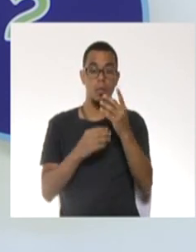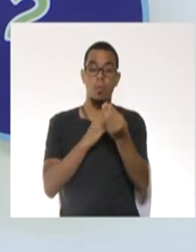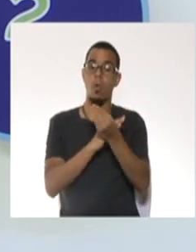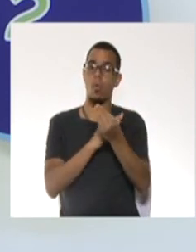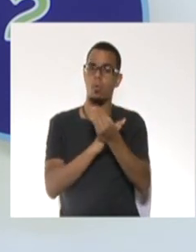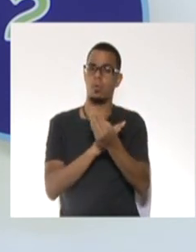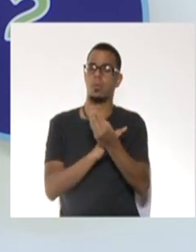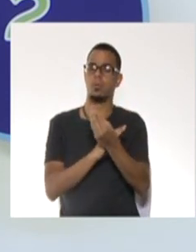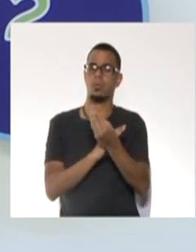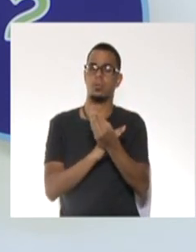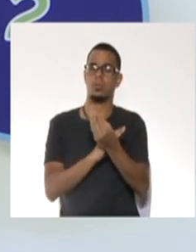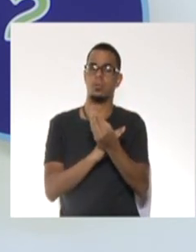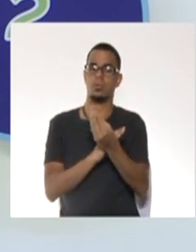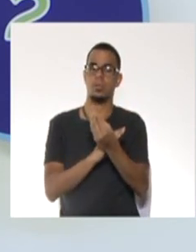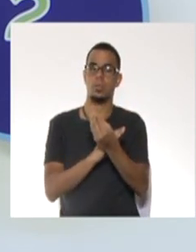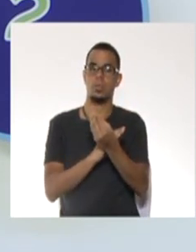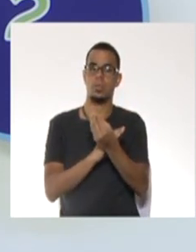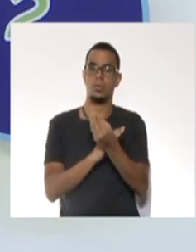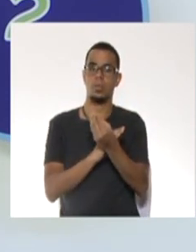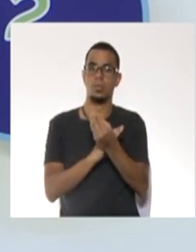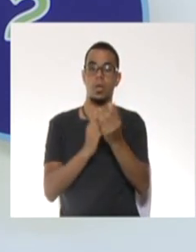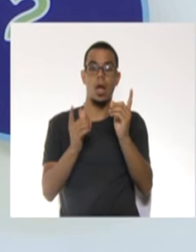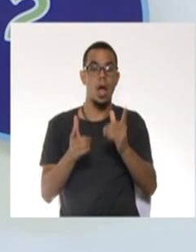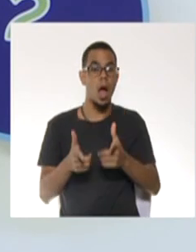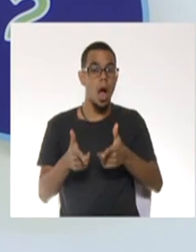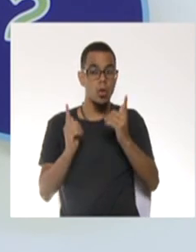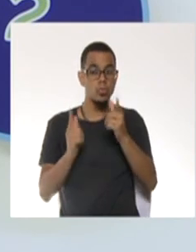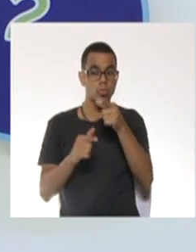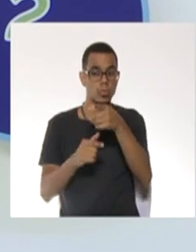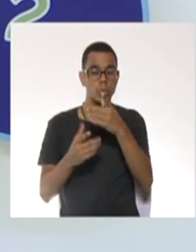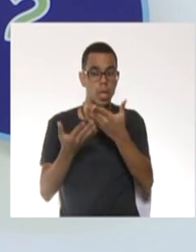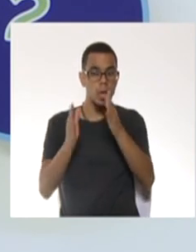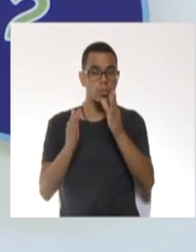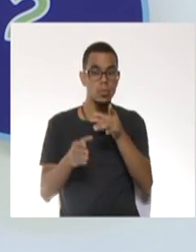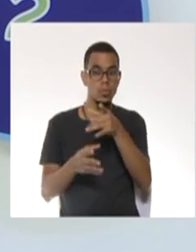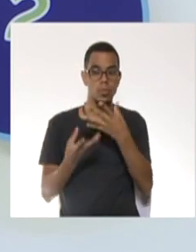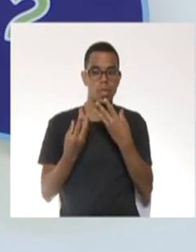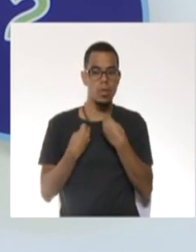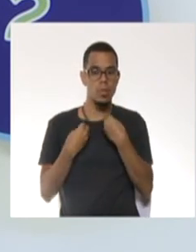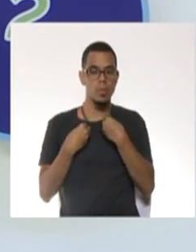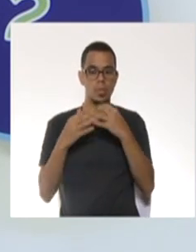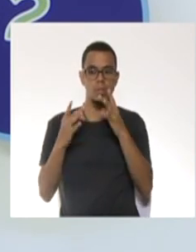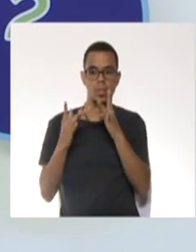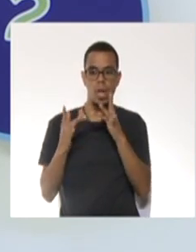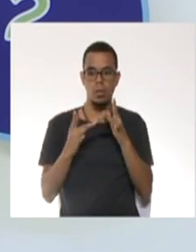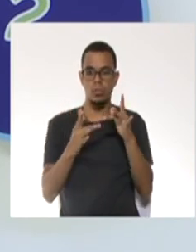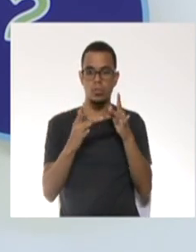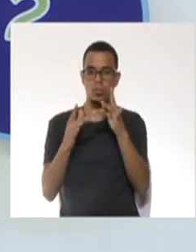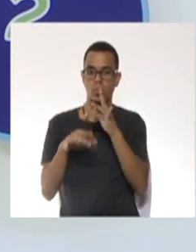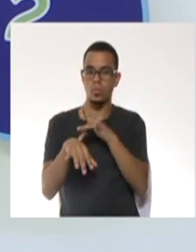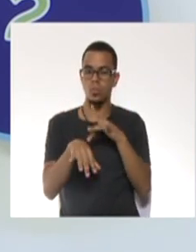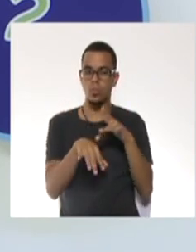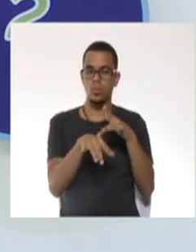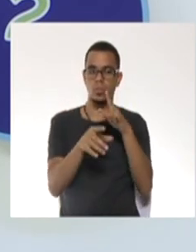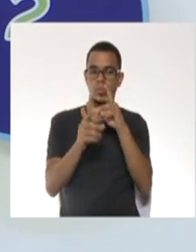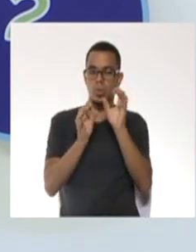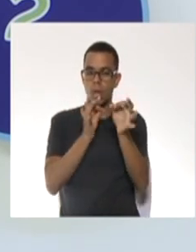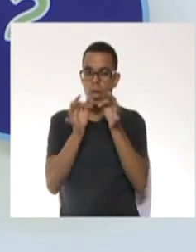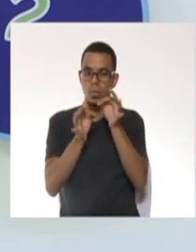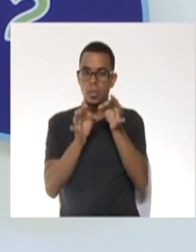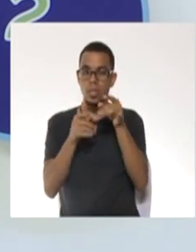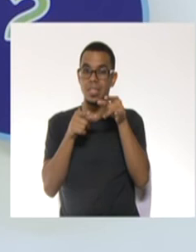cuidarnos. Permitir a los estudiantes la oportunidad de vivenciar cada uno de los aprendizajes afianza